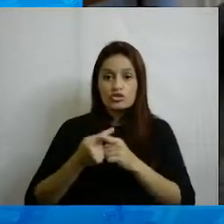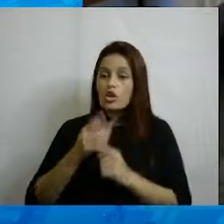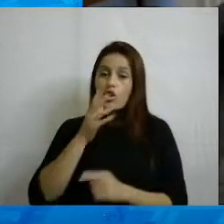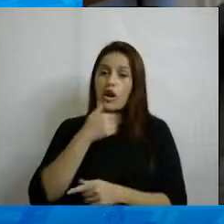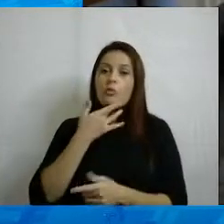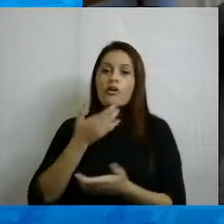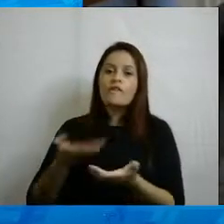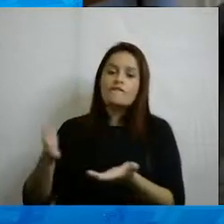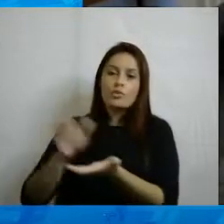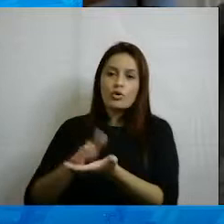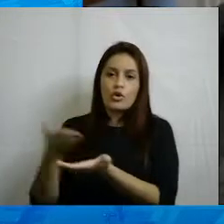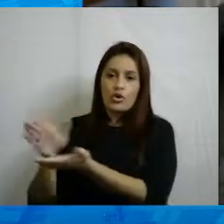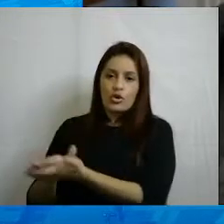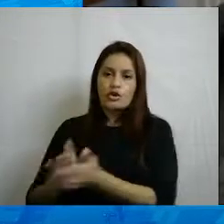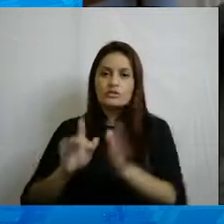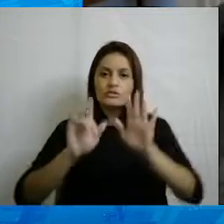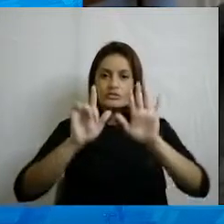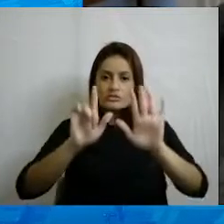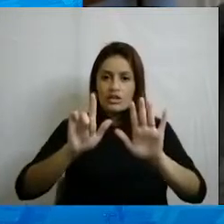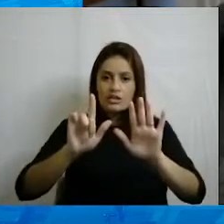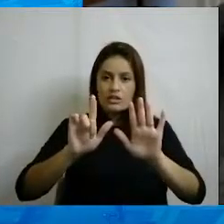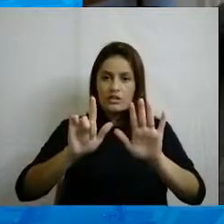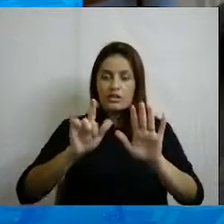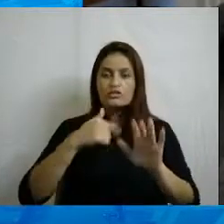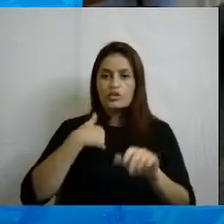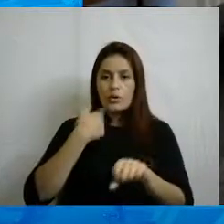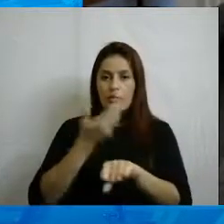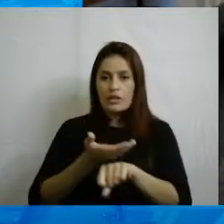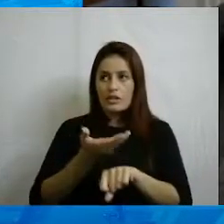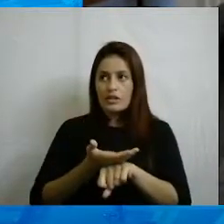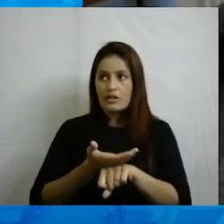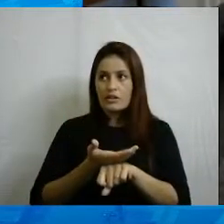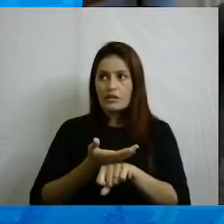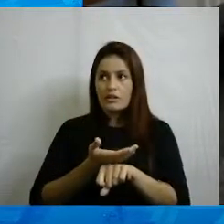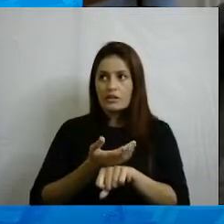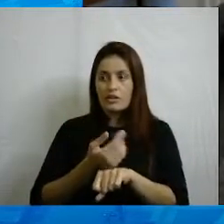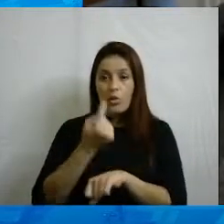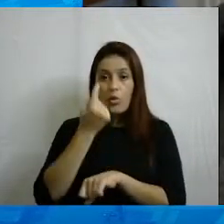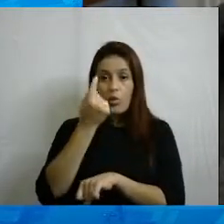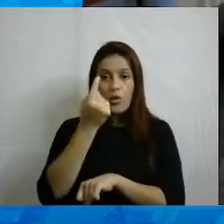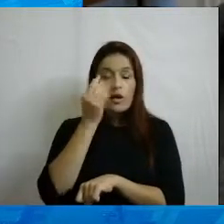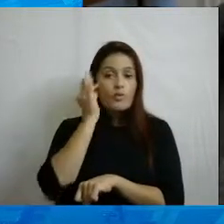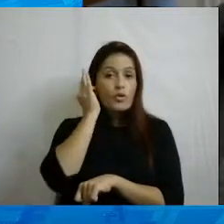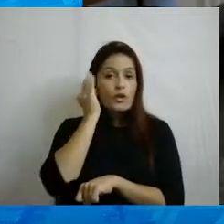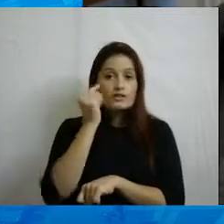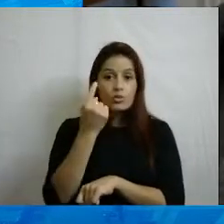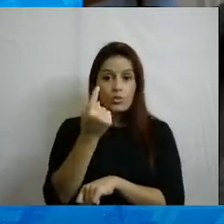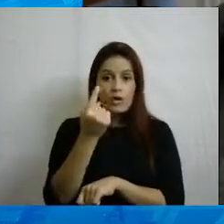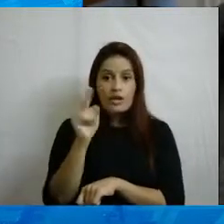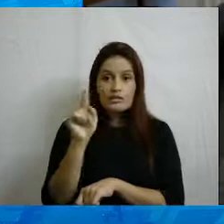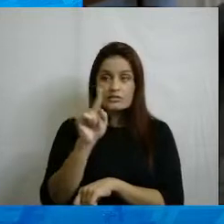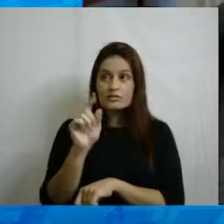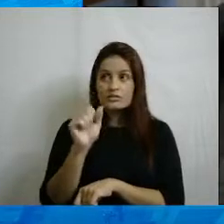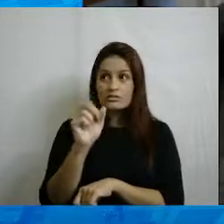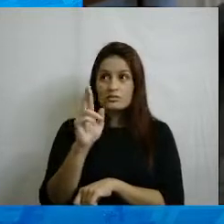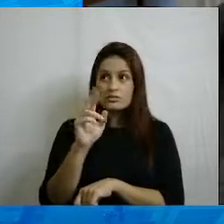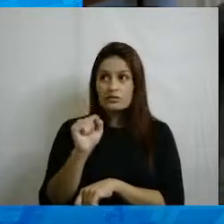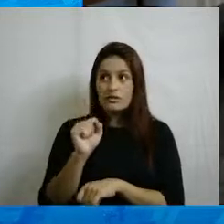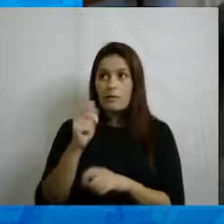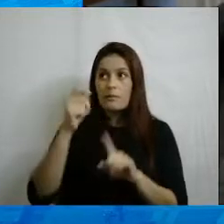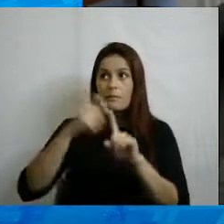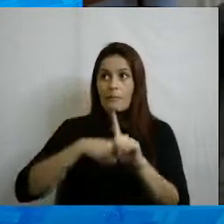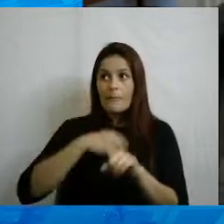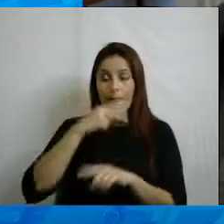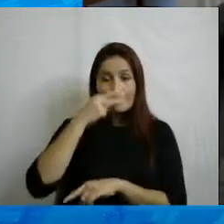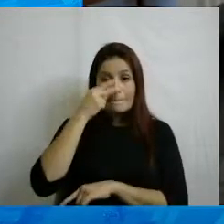fallecieron, que son 7 posturas las que estoy solicitando, siendo que una de las 7 posturas, Sara, en el mes de noviembre,